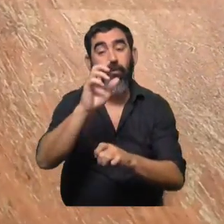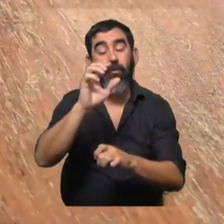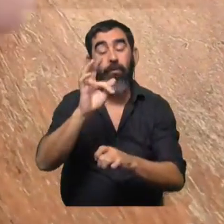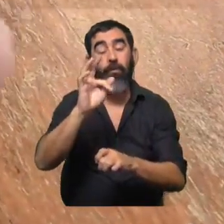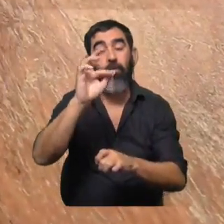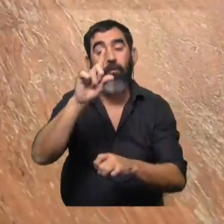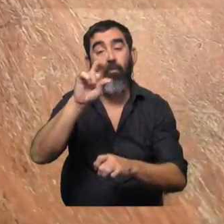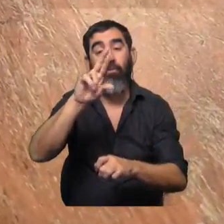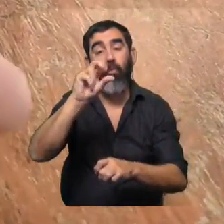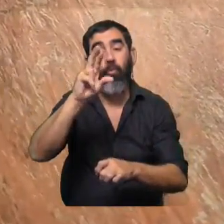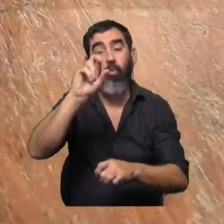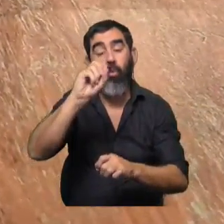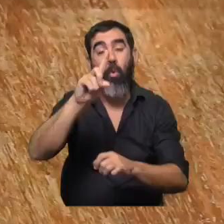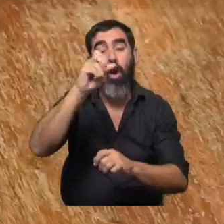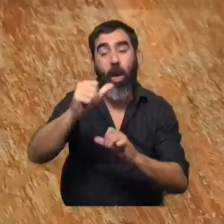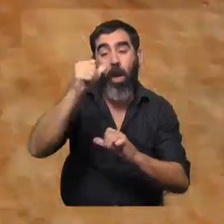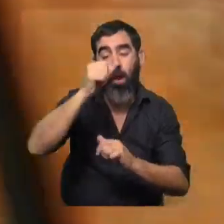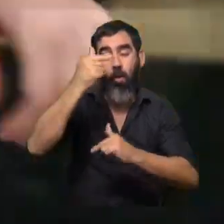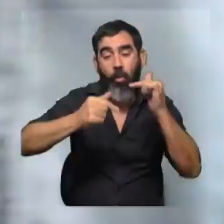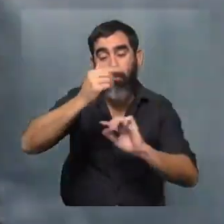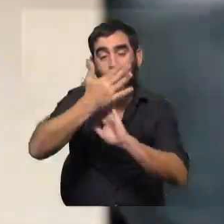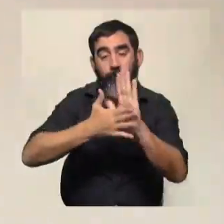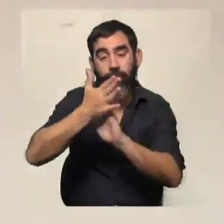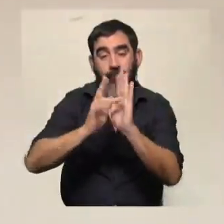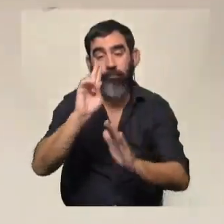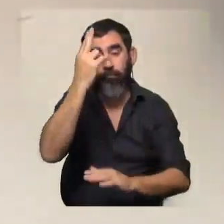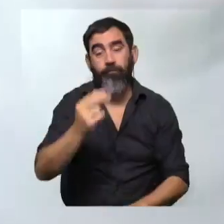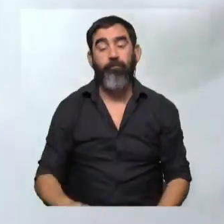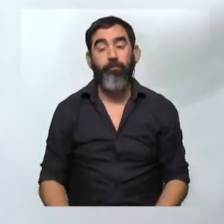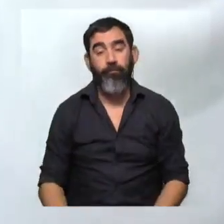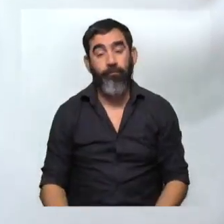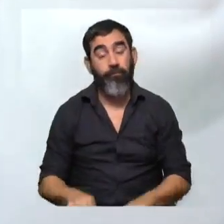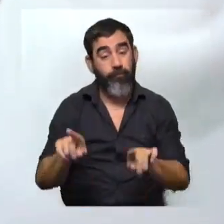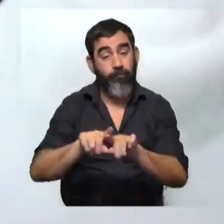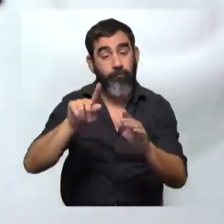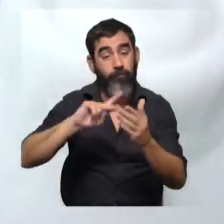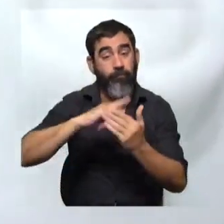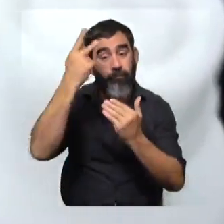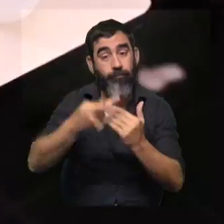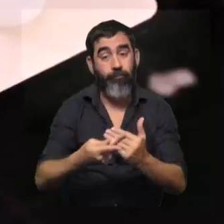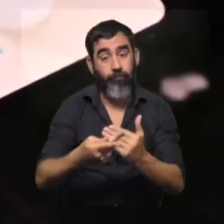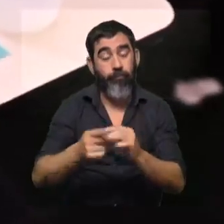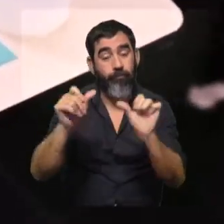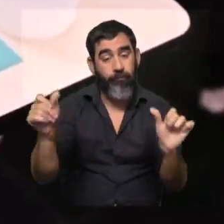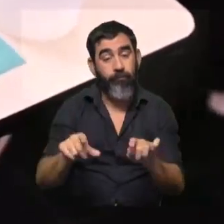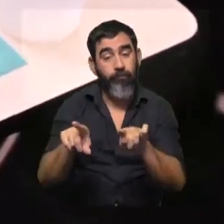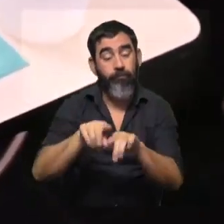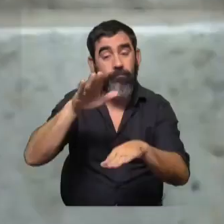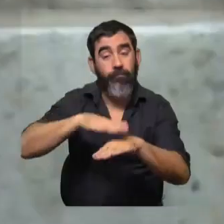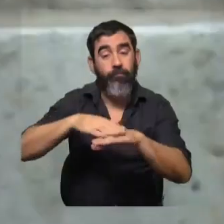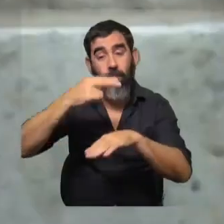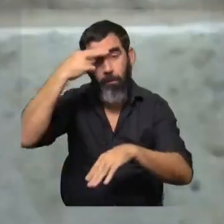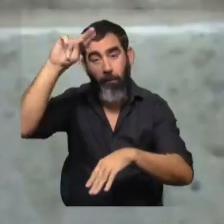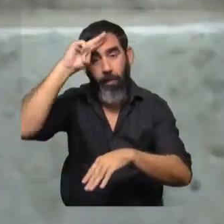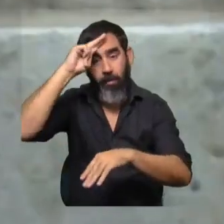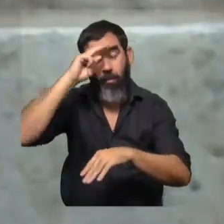en aguas de consumo de diversas zonas geográficas de Uruguay. El mismo proyecto se está llevando a cabo de forma simultánea en México.